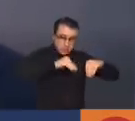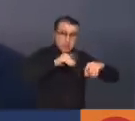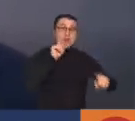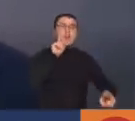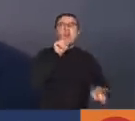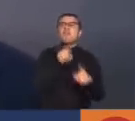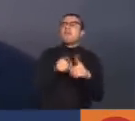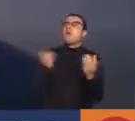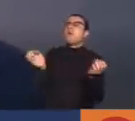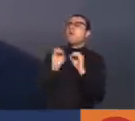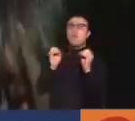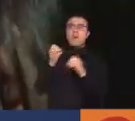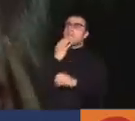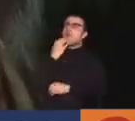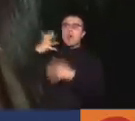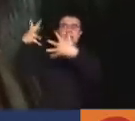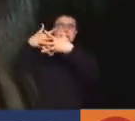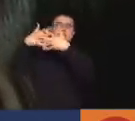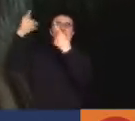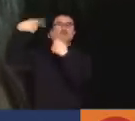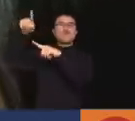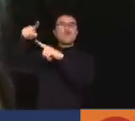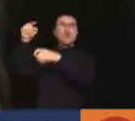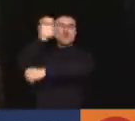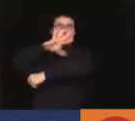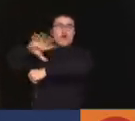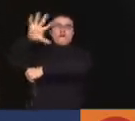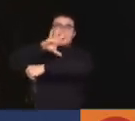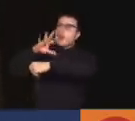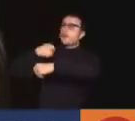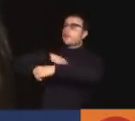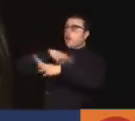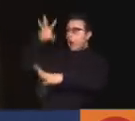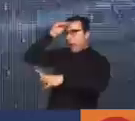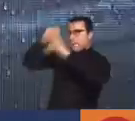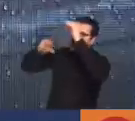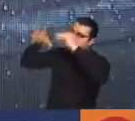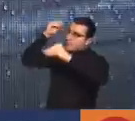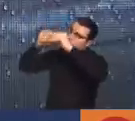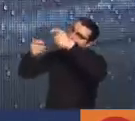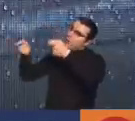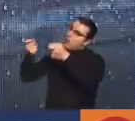software a los gringos, sino para hacerlo nosotros mismos.